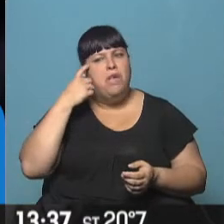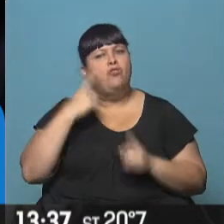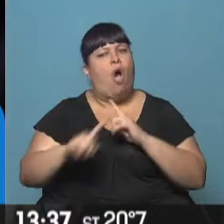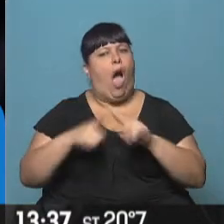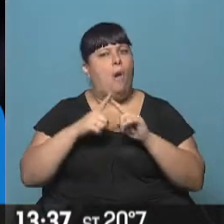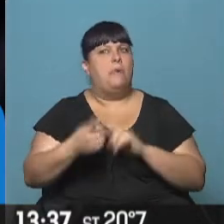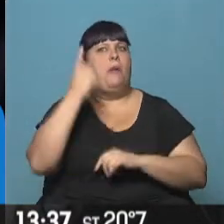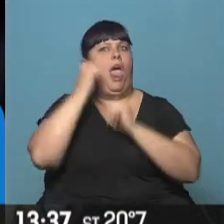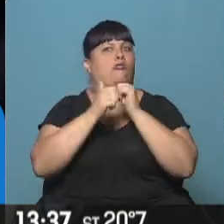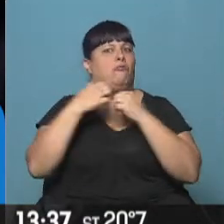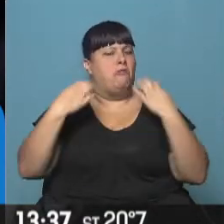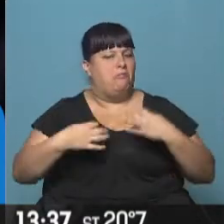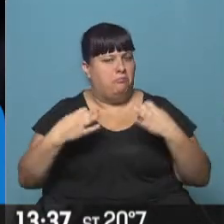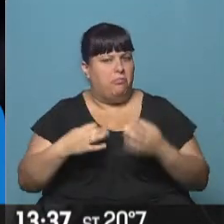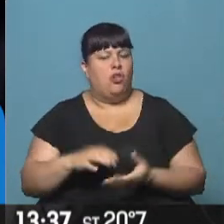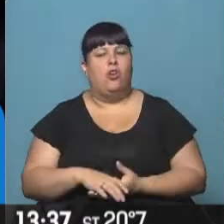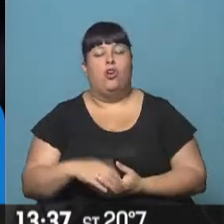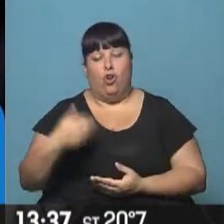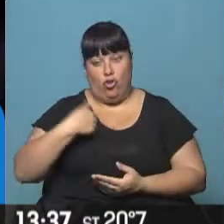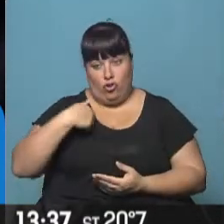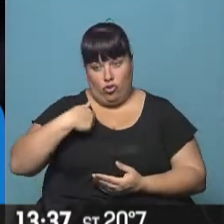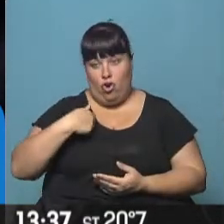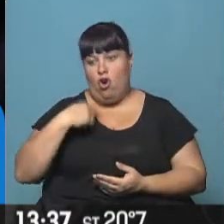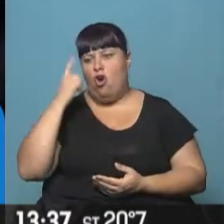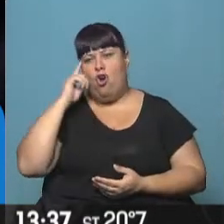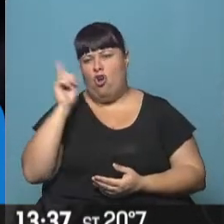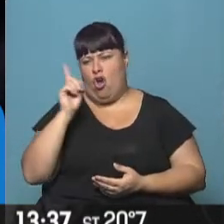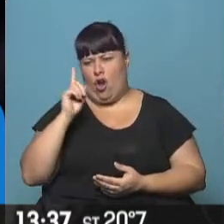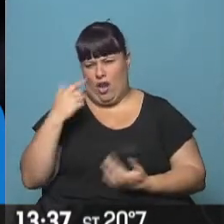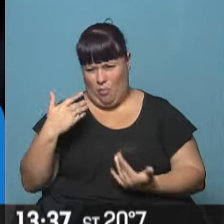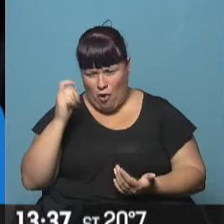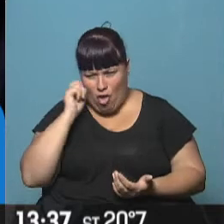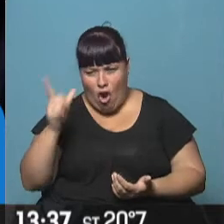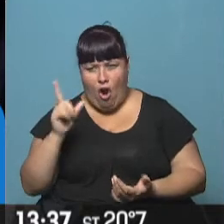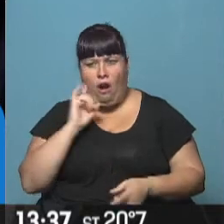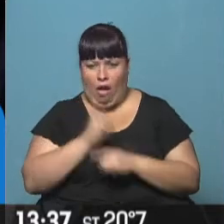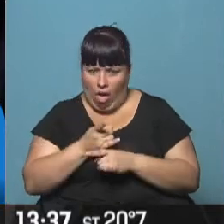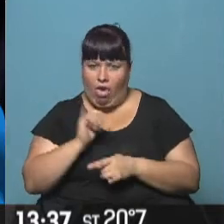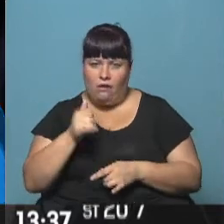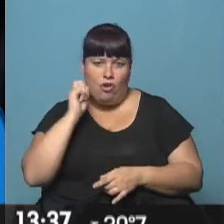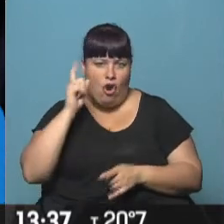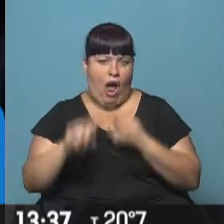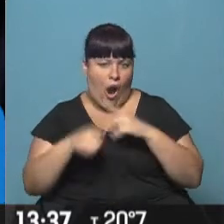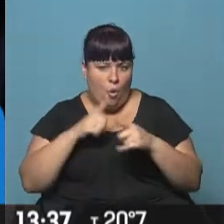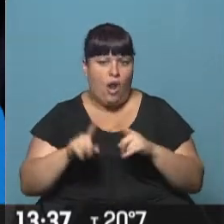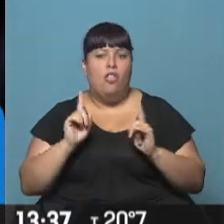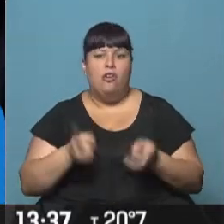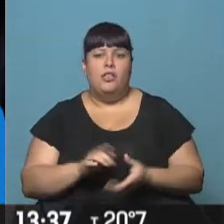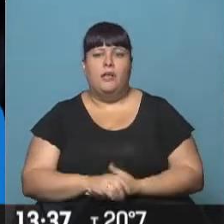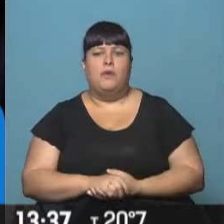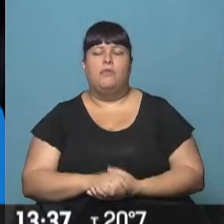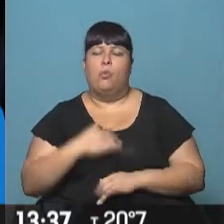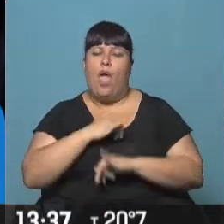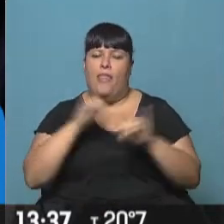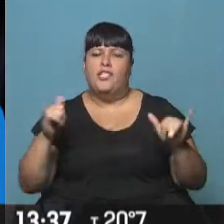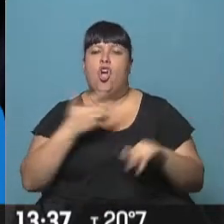acuerdo histórico. Yo personalmente no creí que podíamos llegar a lograr este acuerdo y quiero